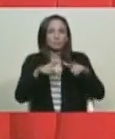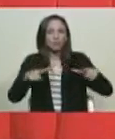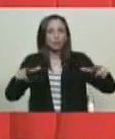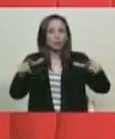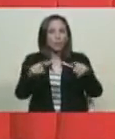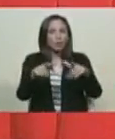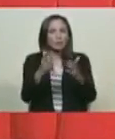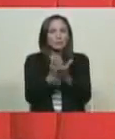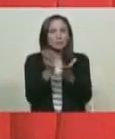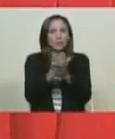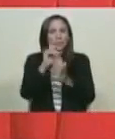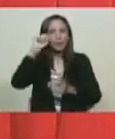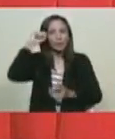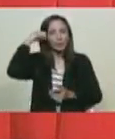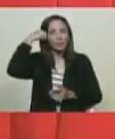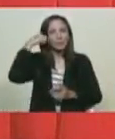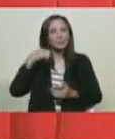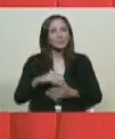sueños,